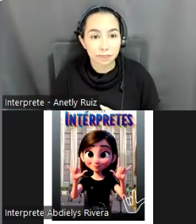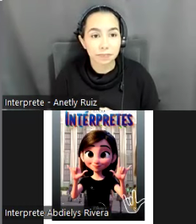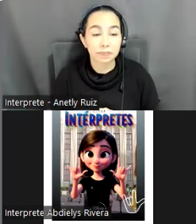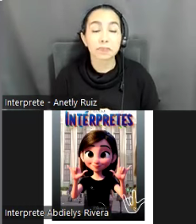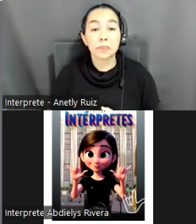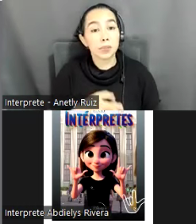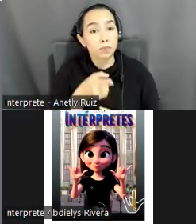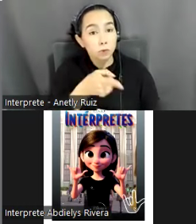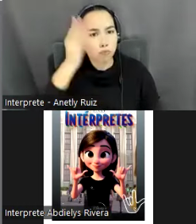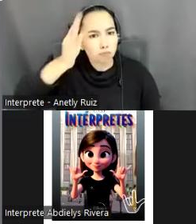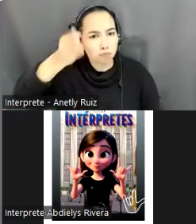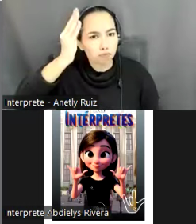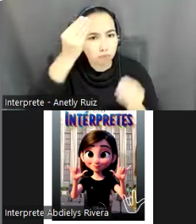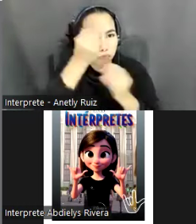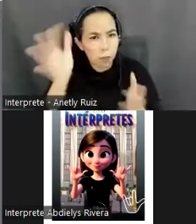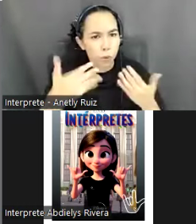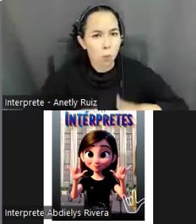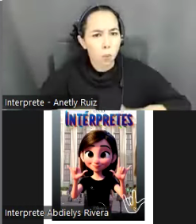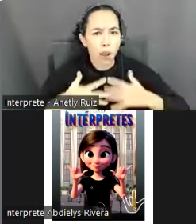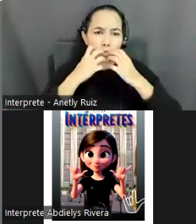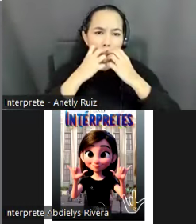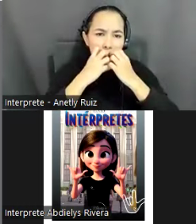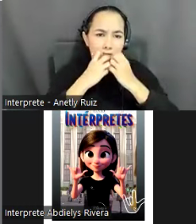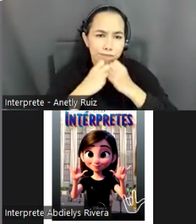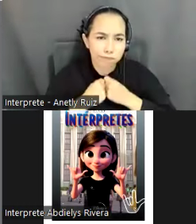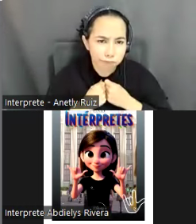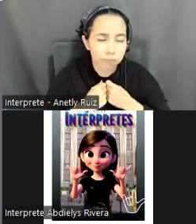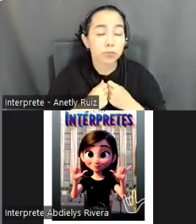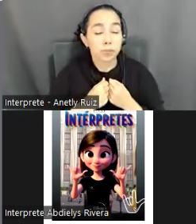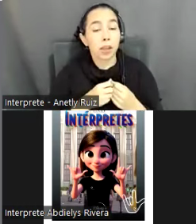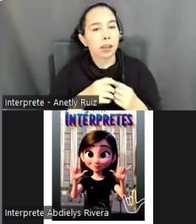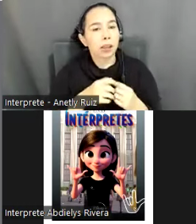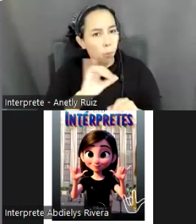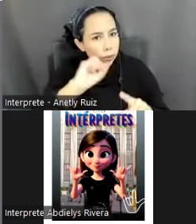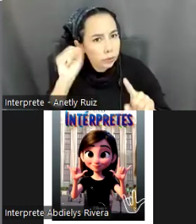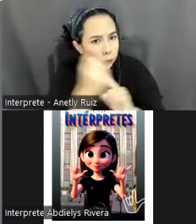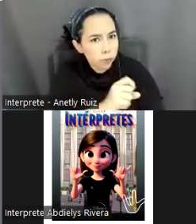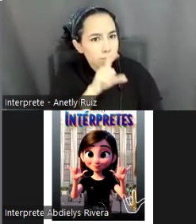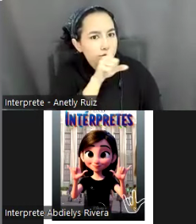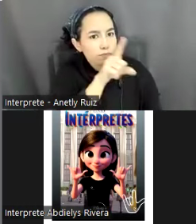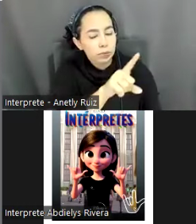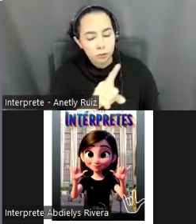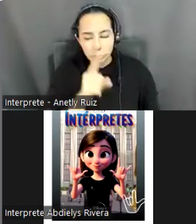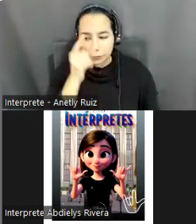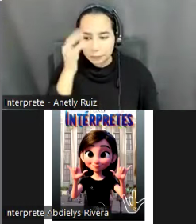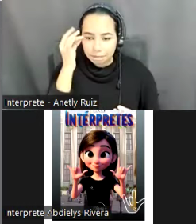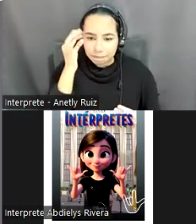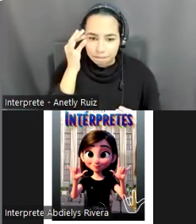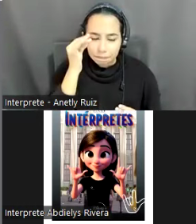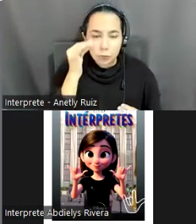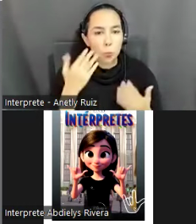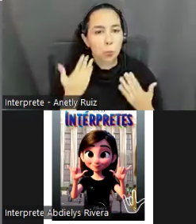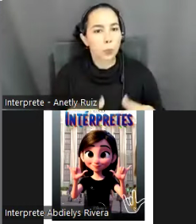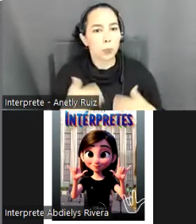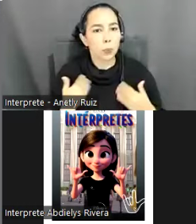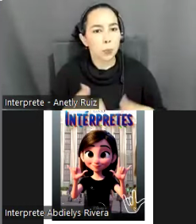muy valiosa. De igual manera, el contenido de los casos, ¿verdad?, que trae a la realidad de lo que es